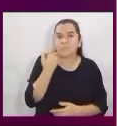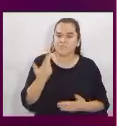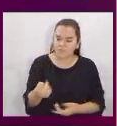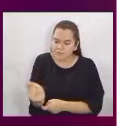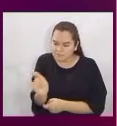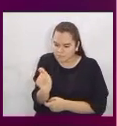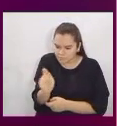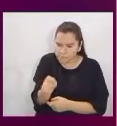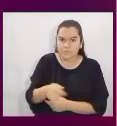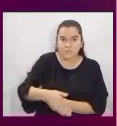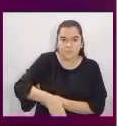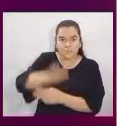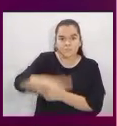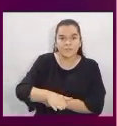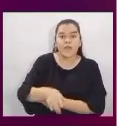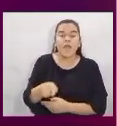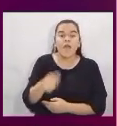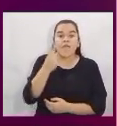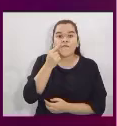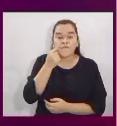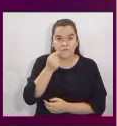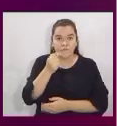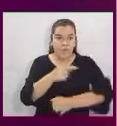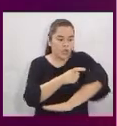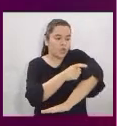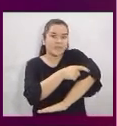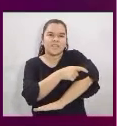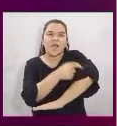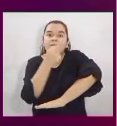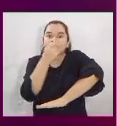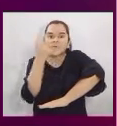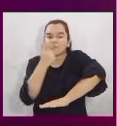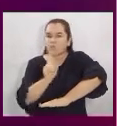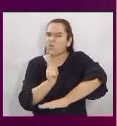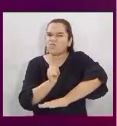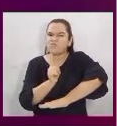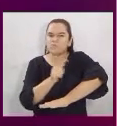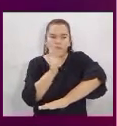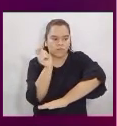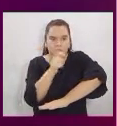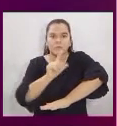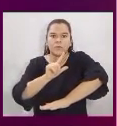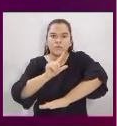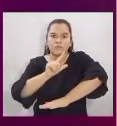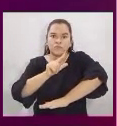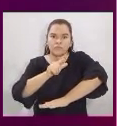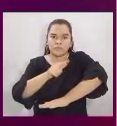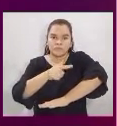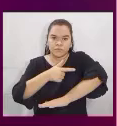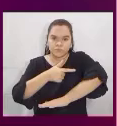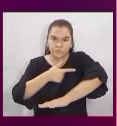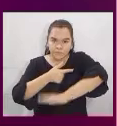prueba, le permitió constatar al neurólogo que Alain tenía los reflejos abolidos